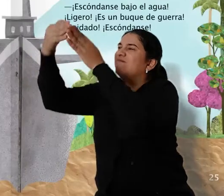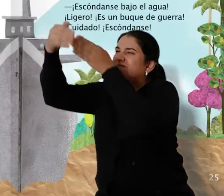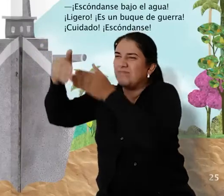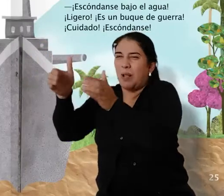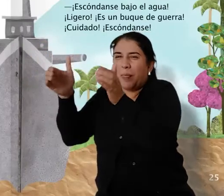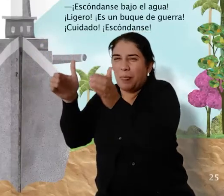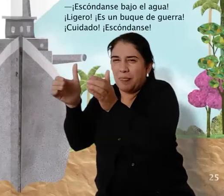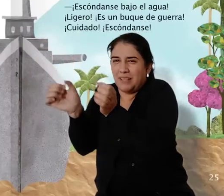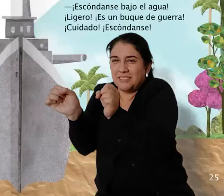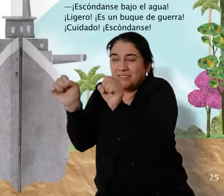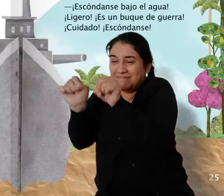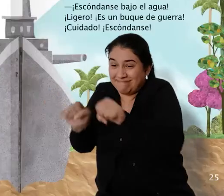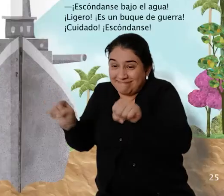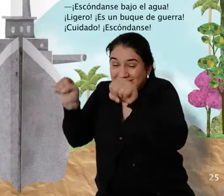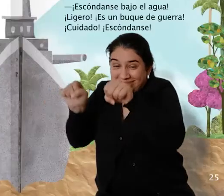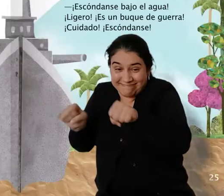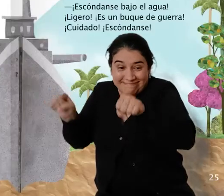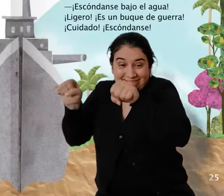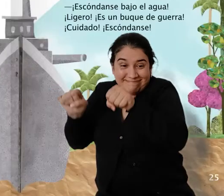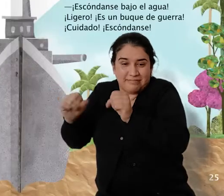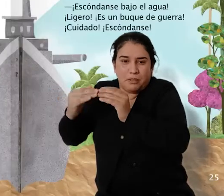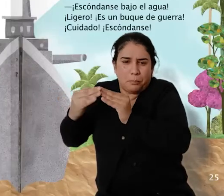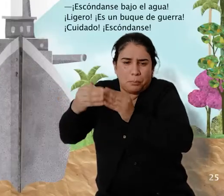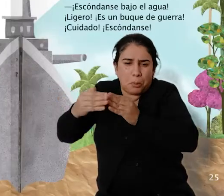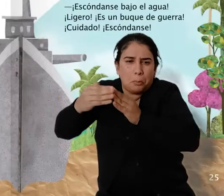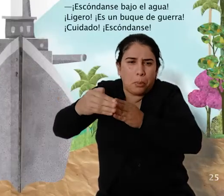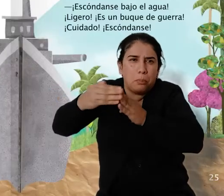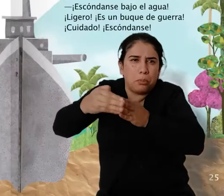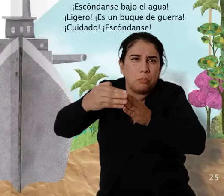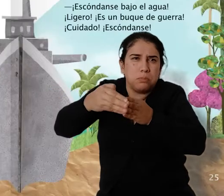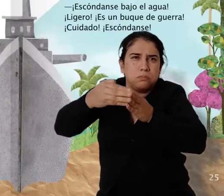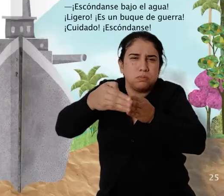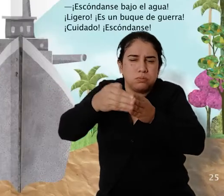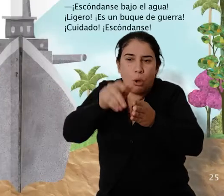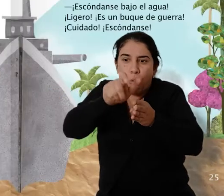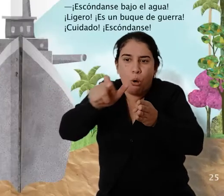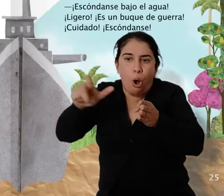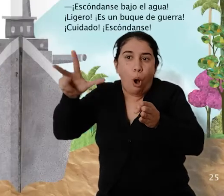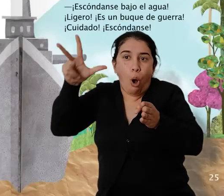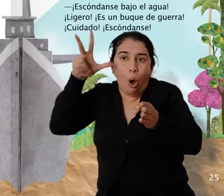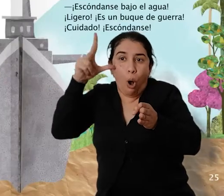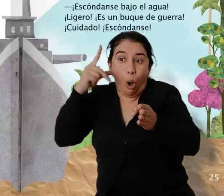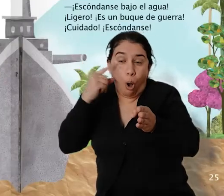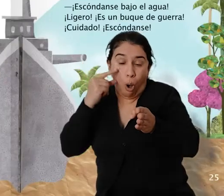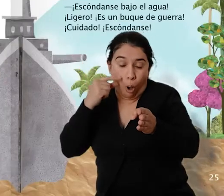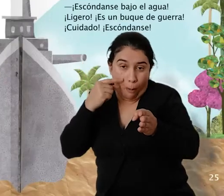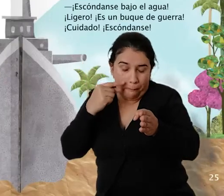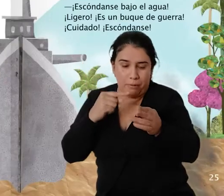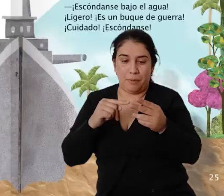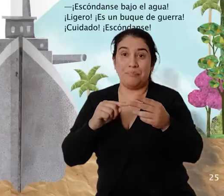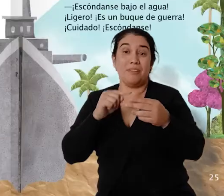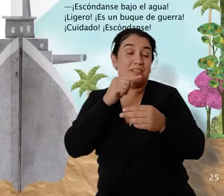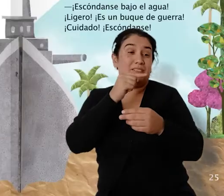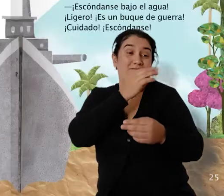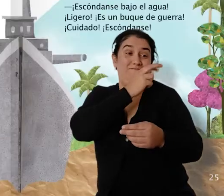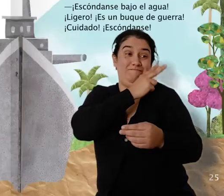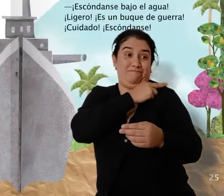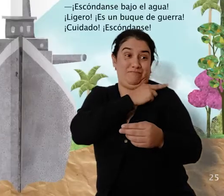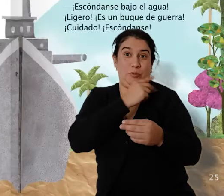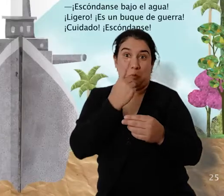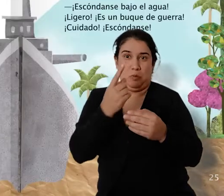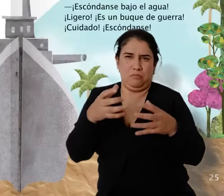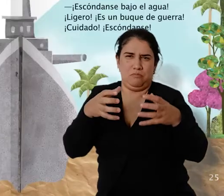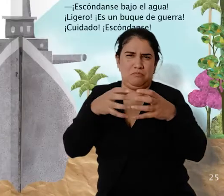dique. Dentro venían un oficial y 8 marineros. El oficial gritó.